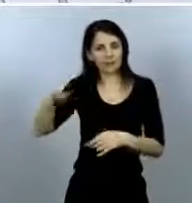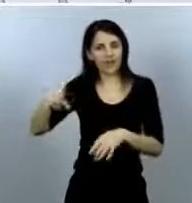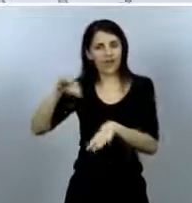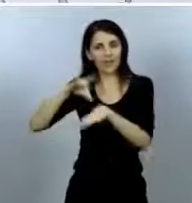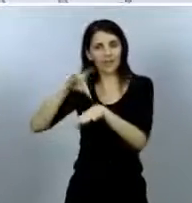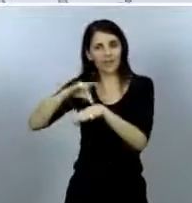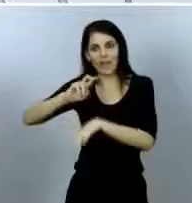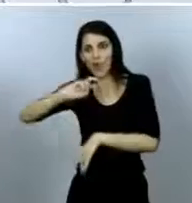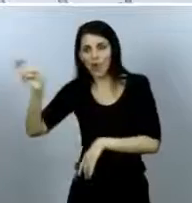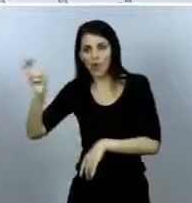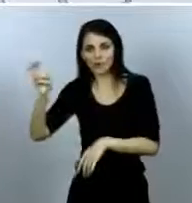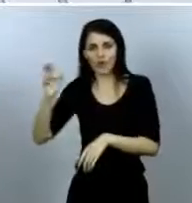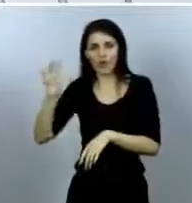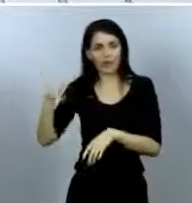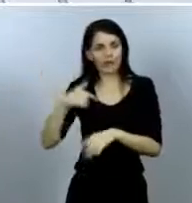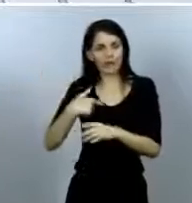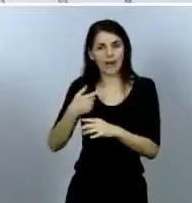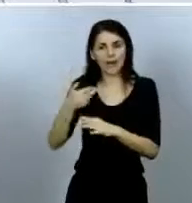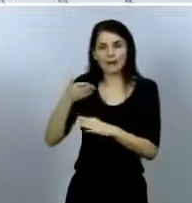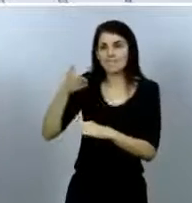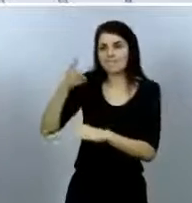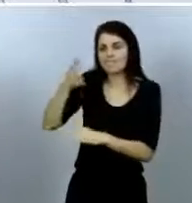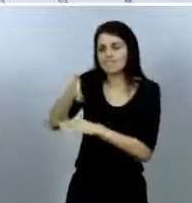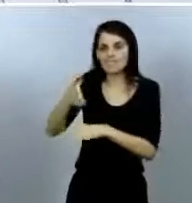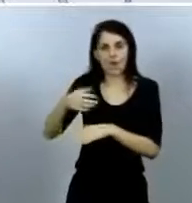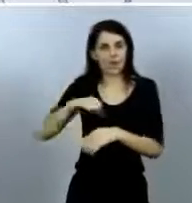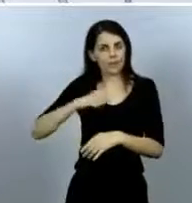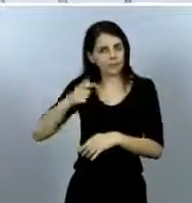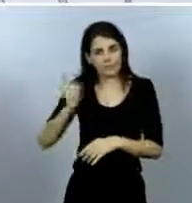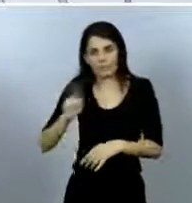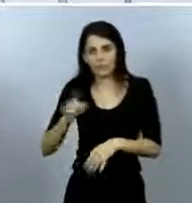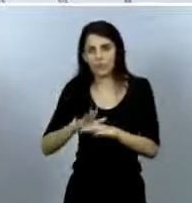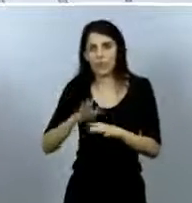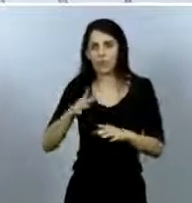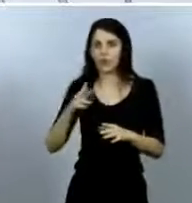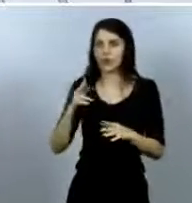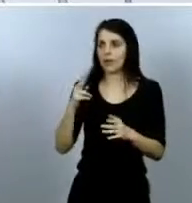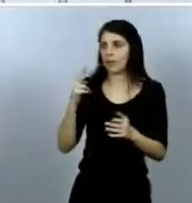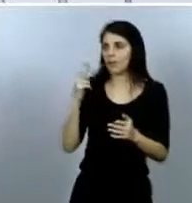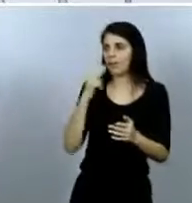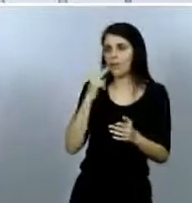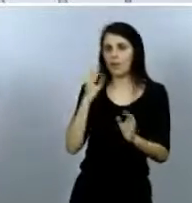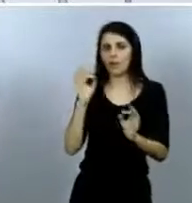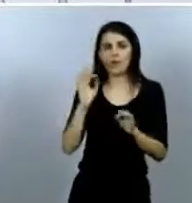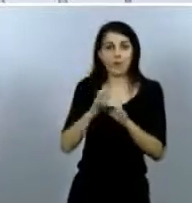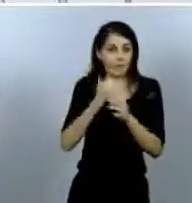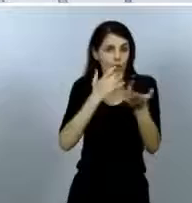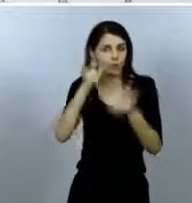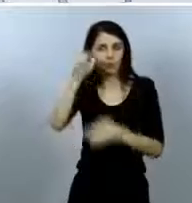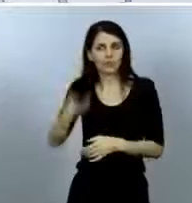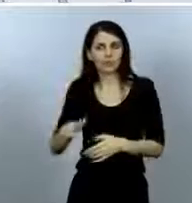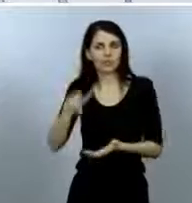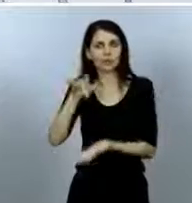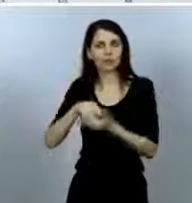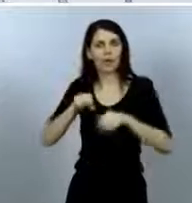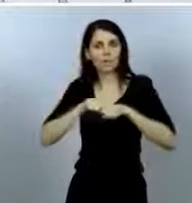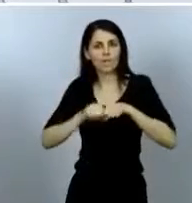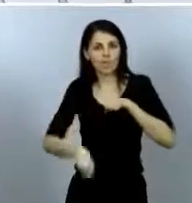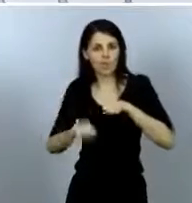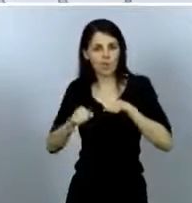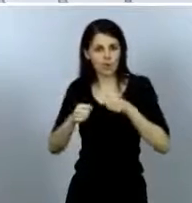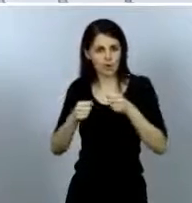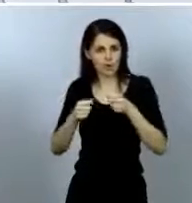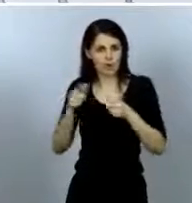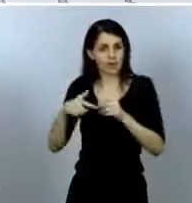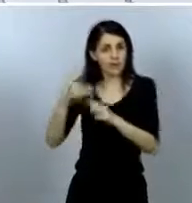por cualquier otra razón y eso puede hacer que una persona con un infarto del miocardio puede llegar tarde y puede incrementarse la letalidad esto puede haber pasado